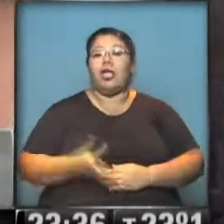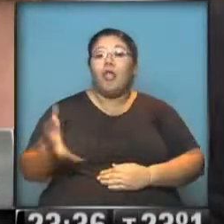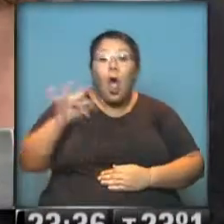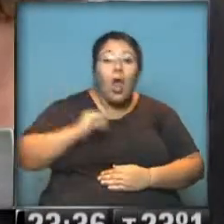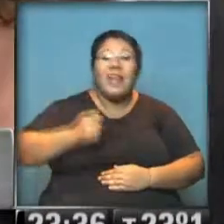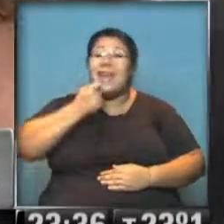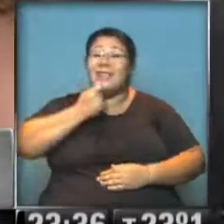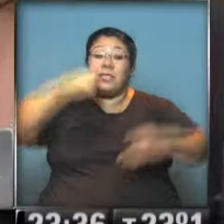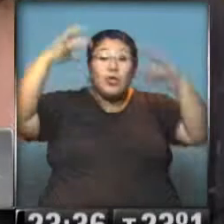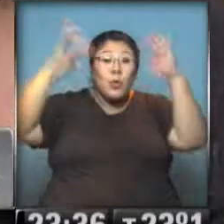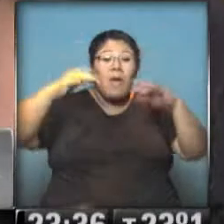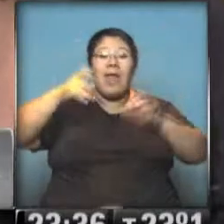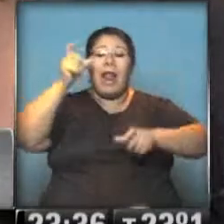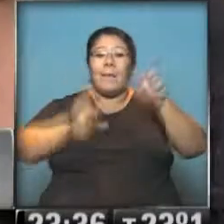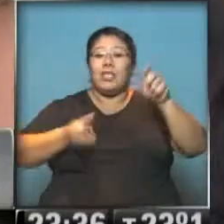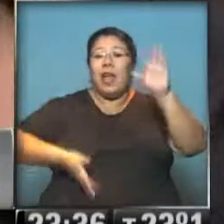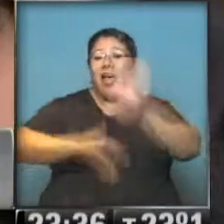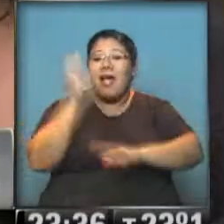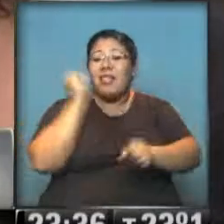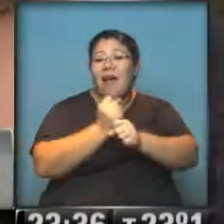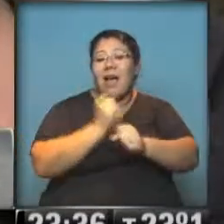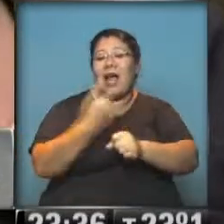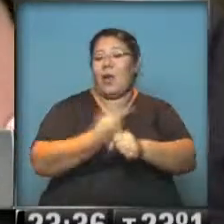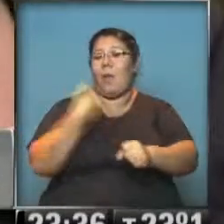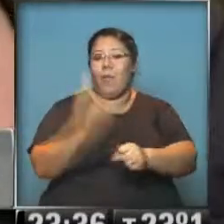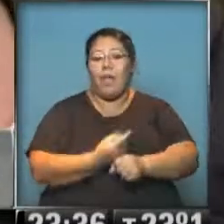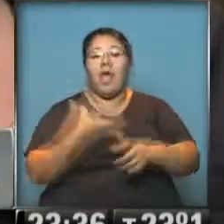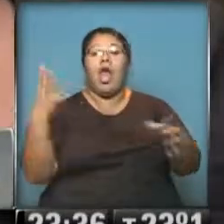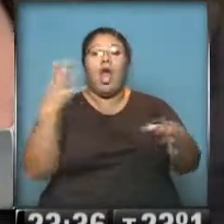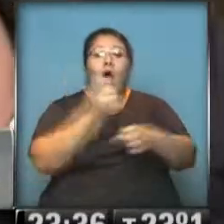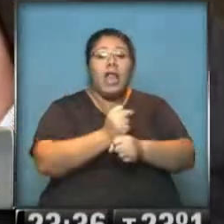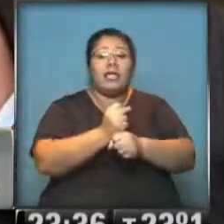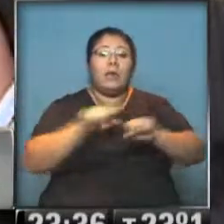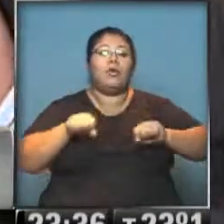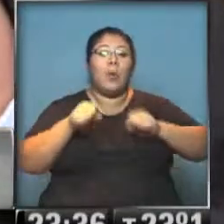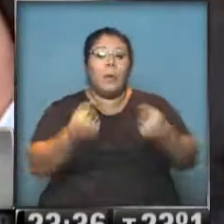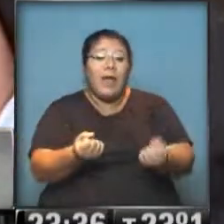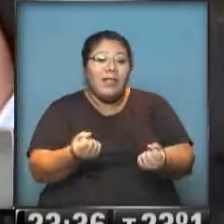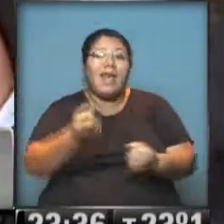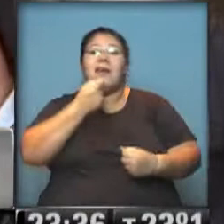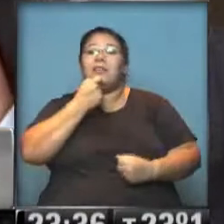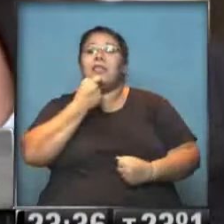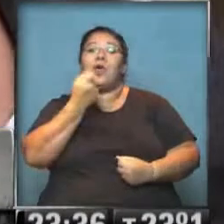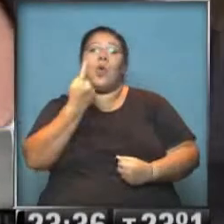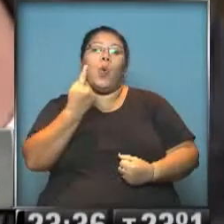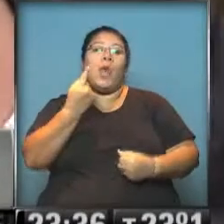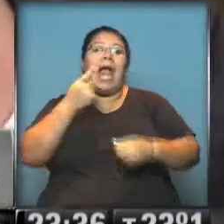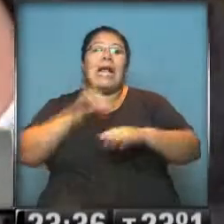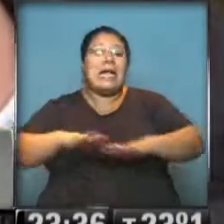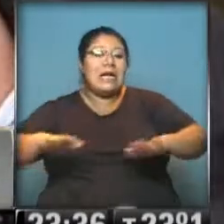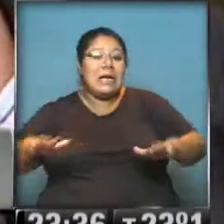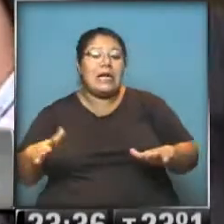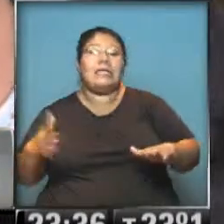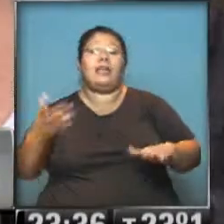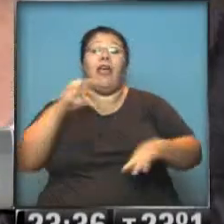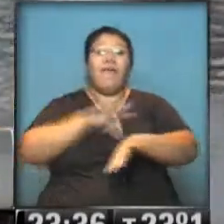puede salir a trabajar. No tenemos colectivos, se enferma una criatura, no hay forma de llegar, porque ayer se enfermaba una criatura, no